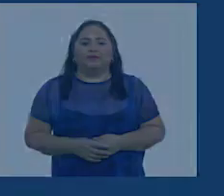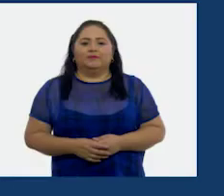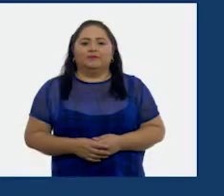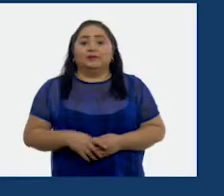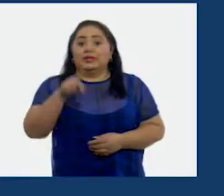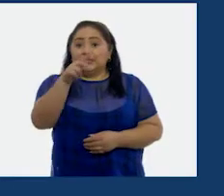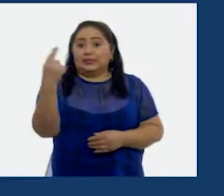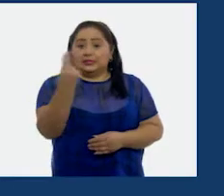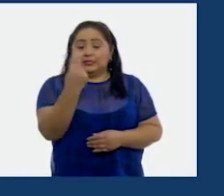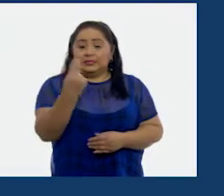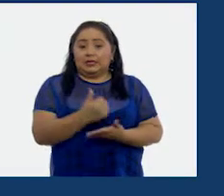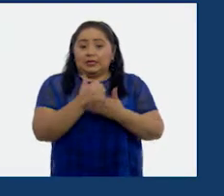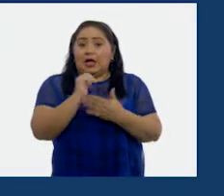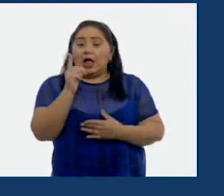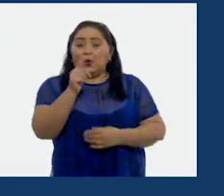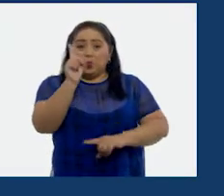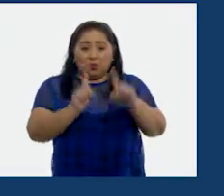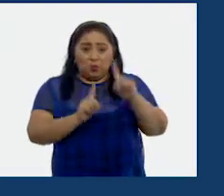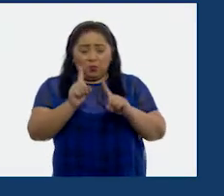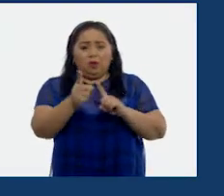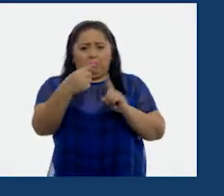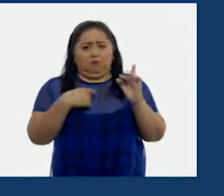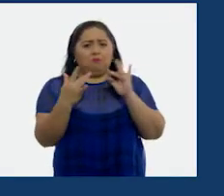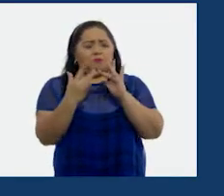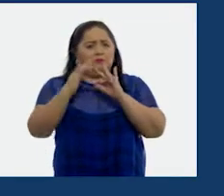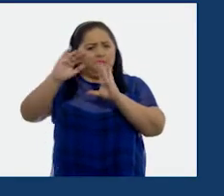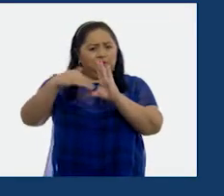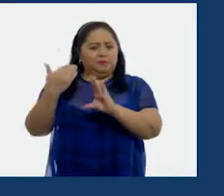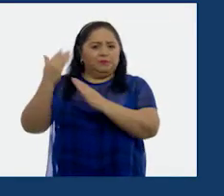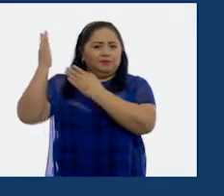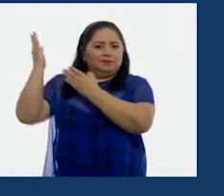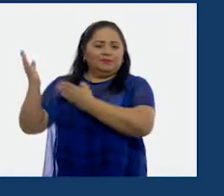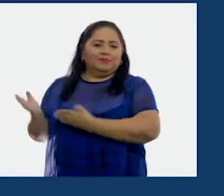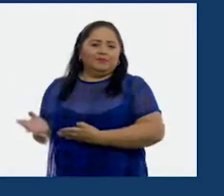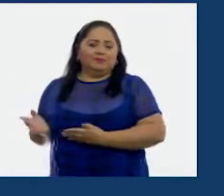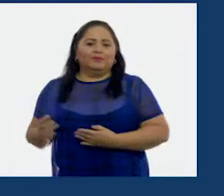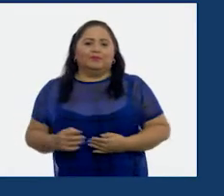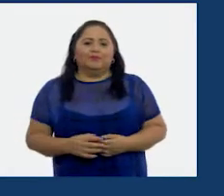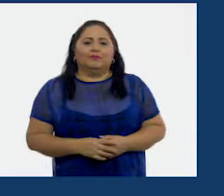Si necesitas ayuda para resolver tus dudas, contáctanos.